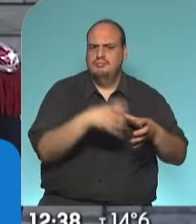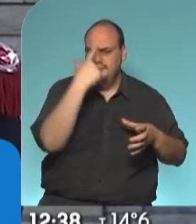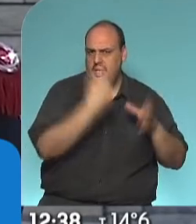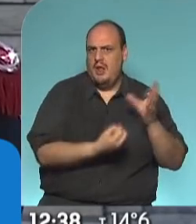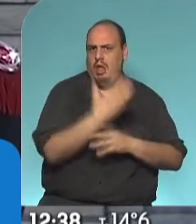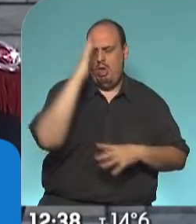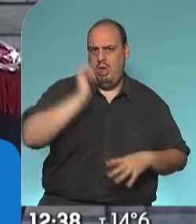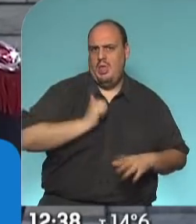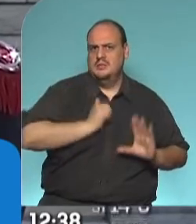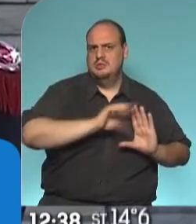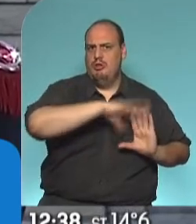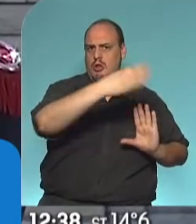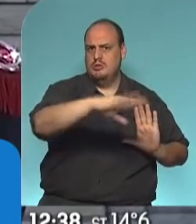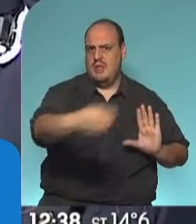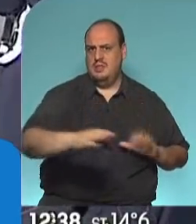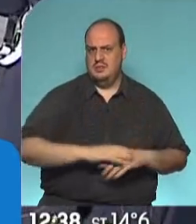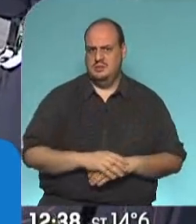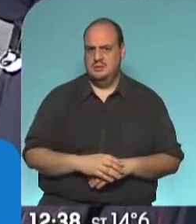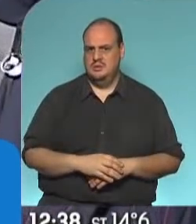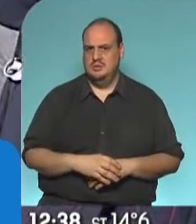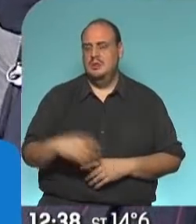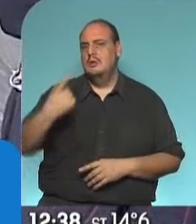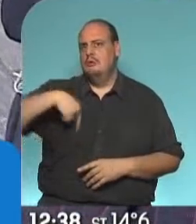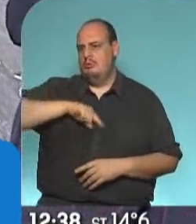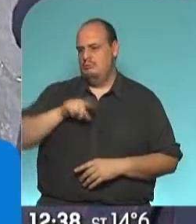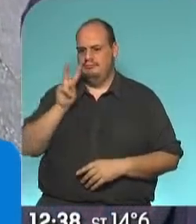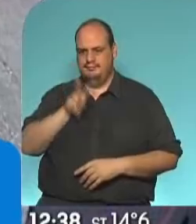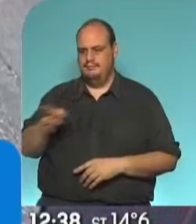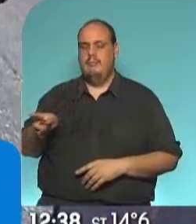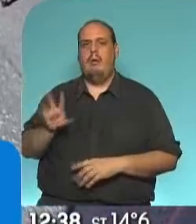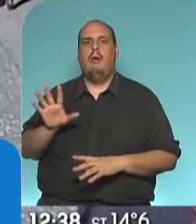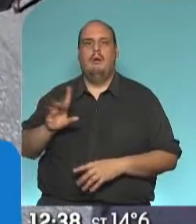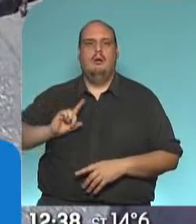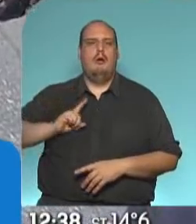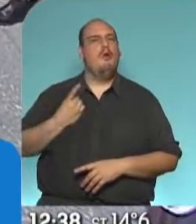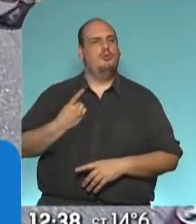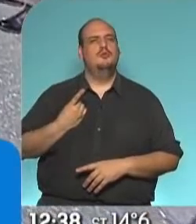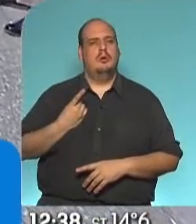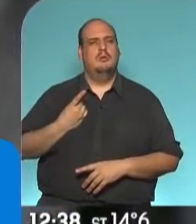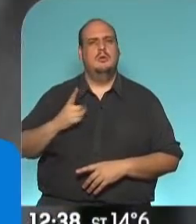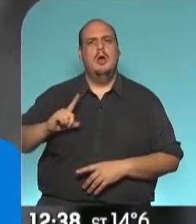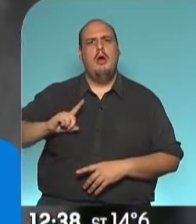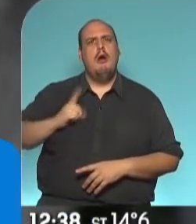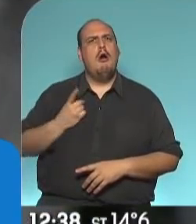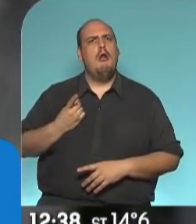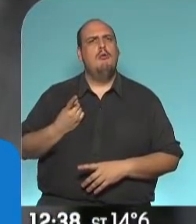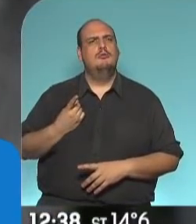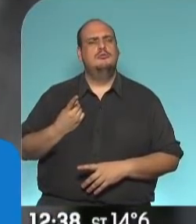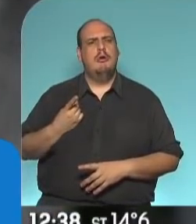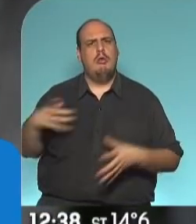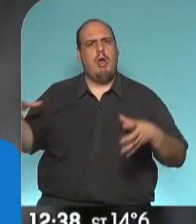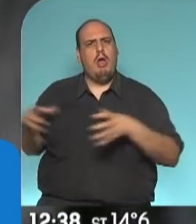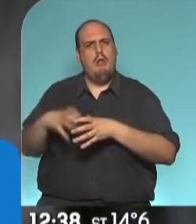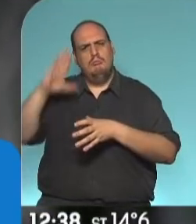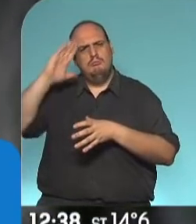Andes. Y de eso nosotros estamos orgullosos. Estamos orgullosos de que nuestras